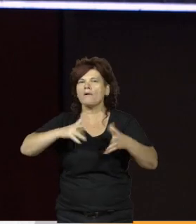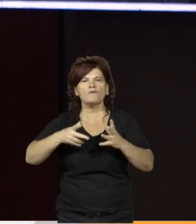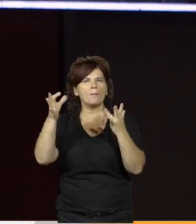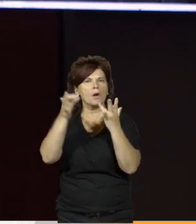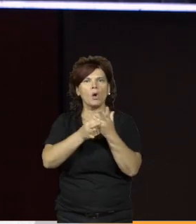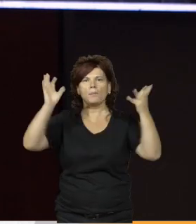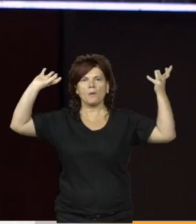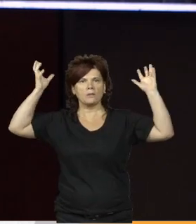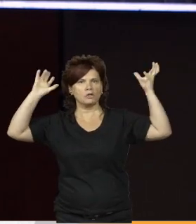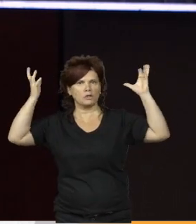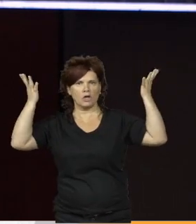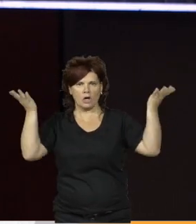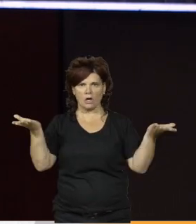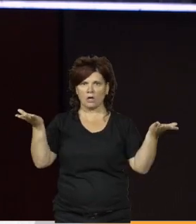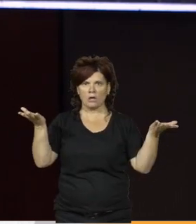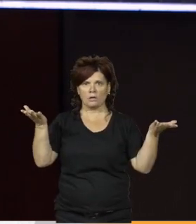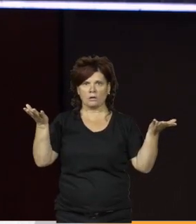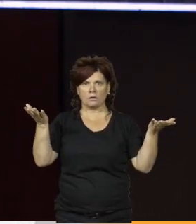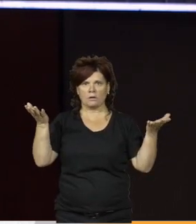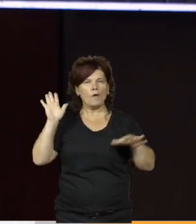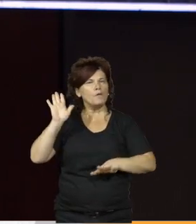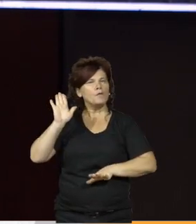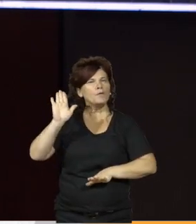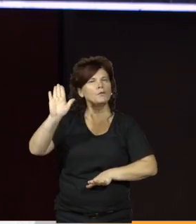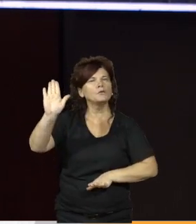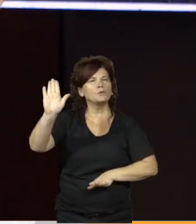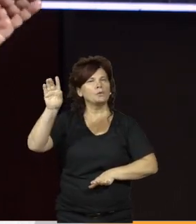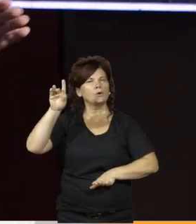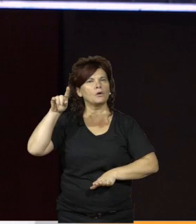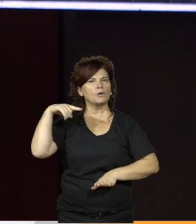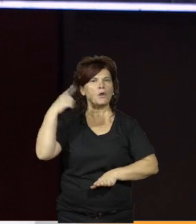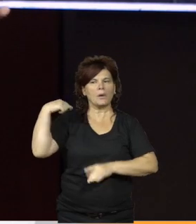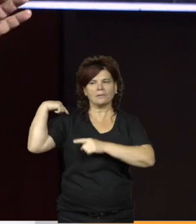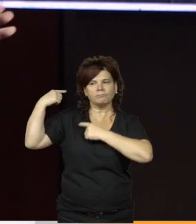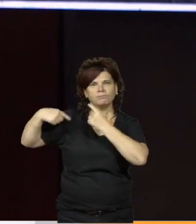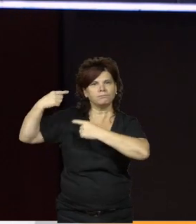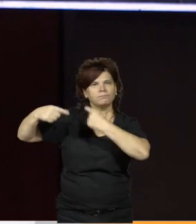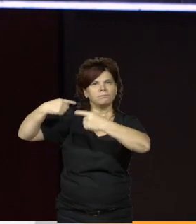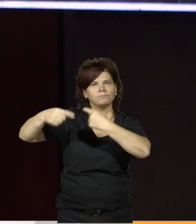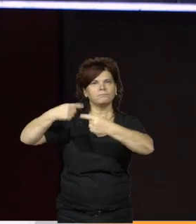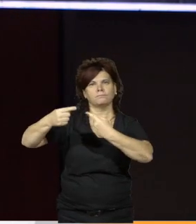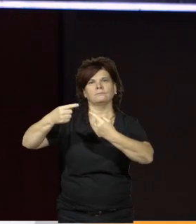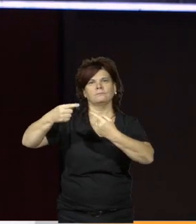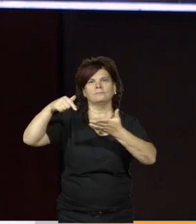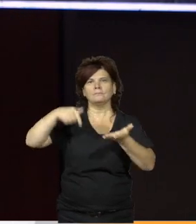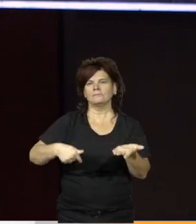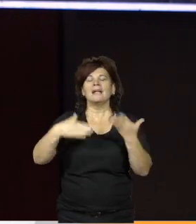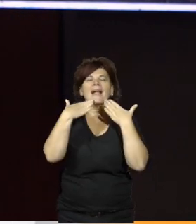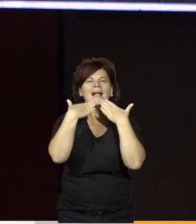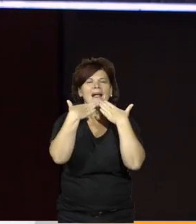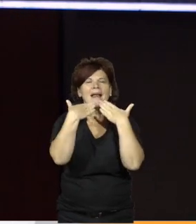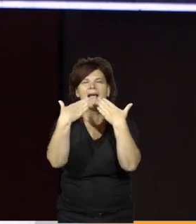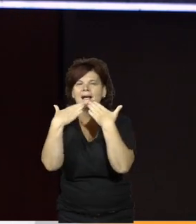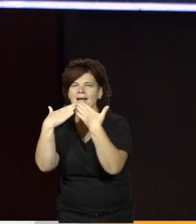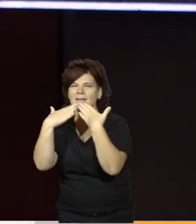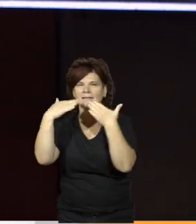ambiental es el futuro de toda nuestra generación, de toda nuestra historia sobre la Tierra. Así que muchísimas gracias